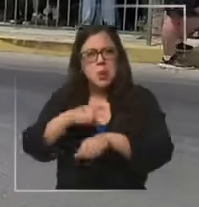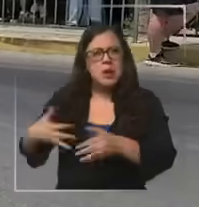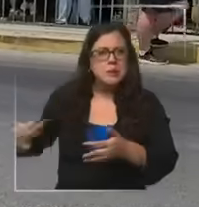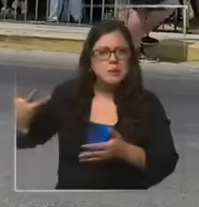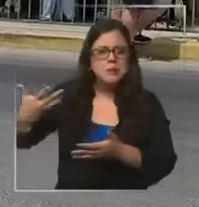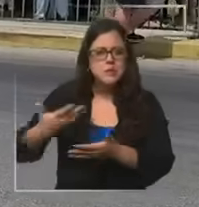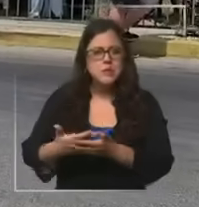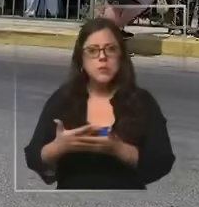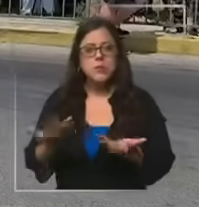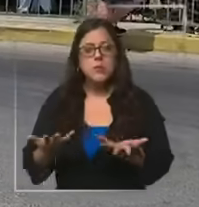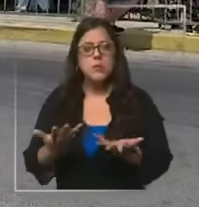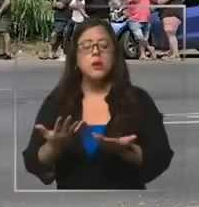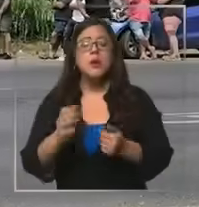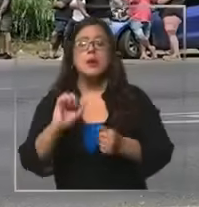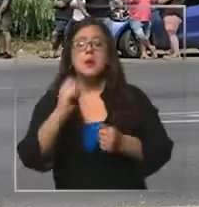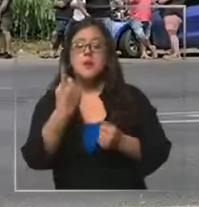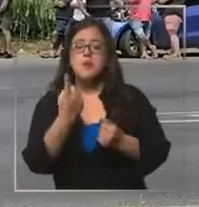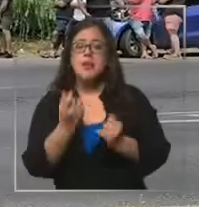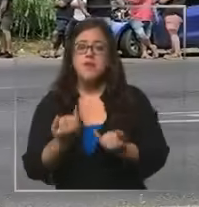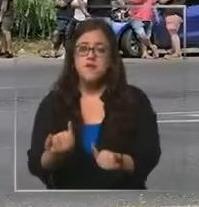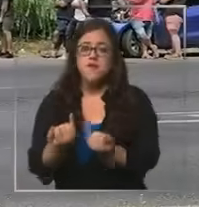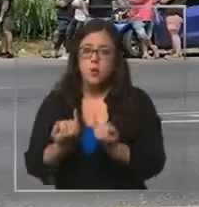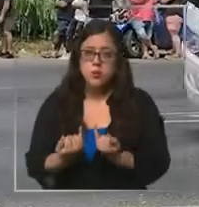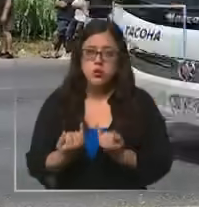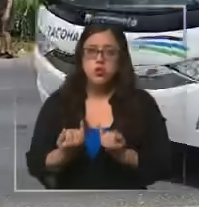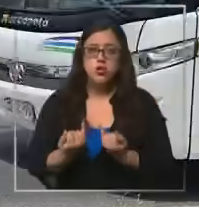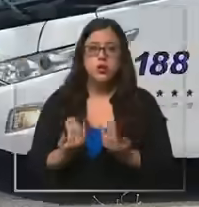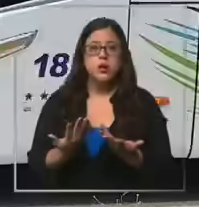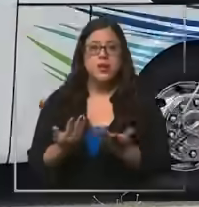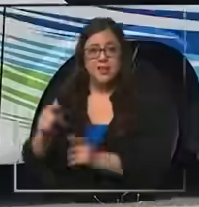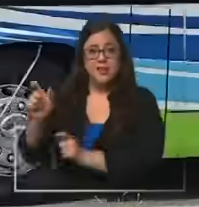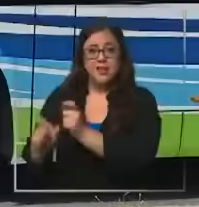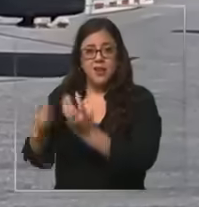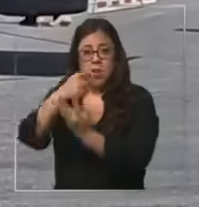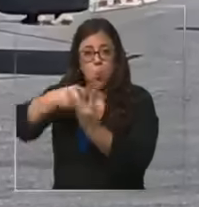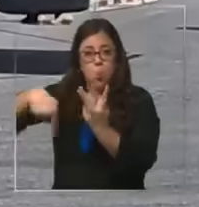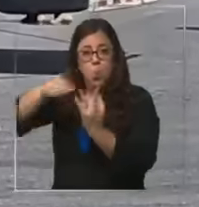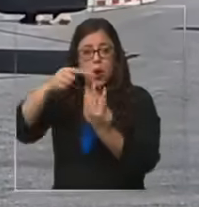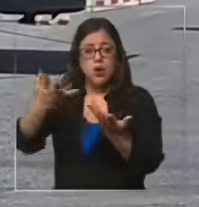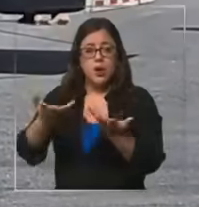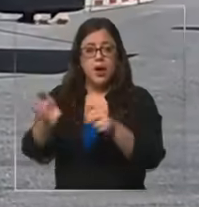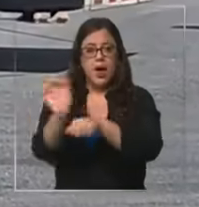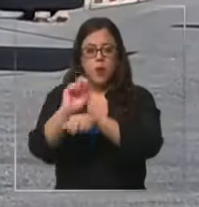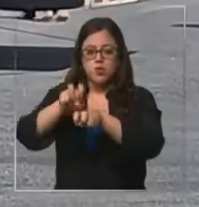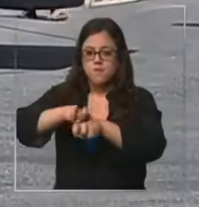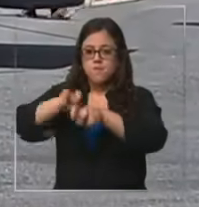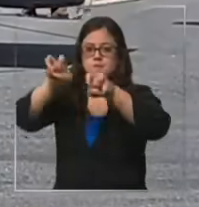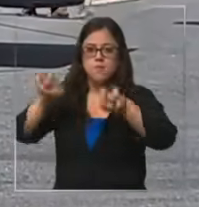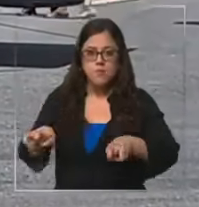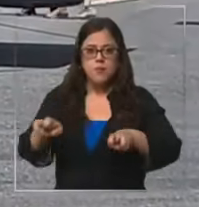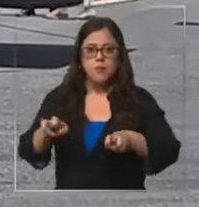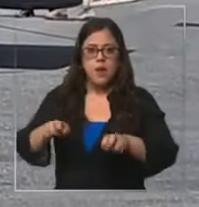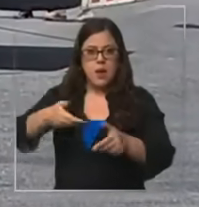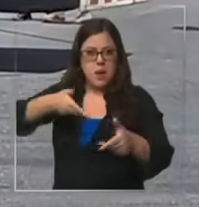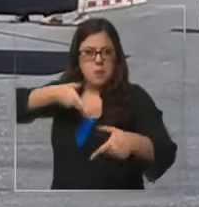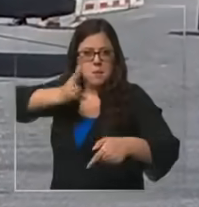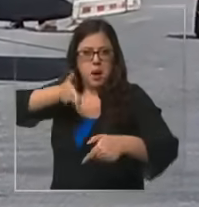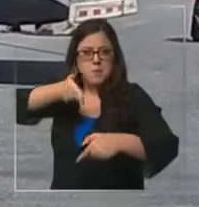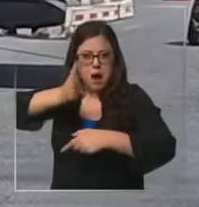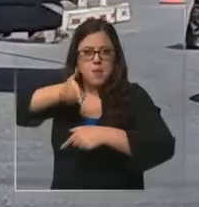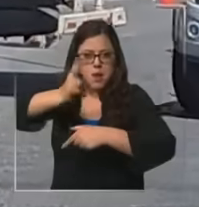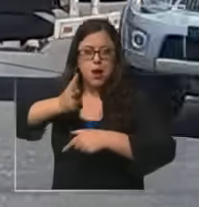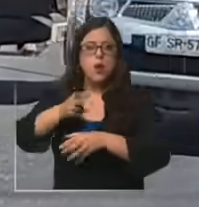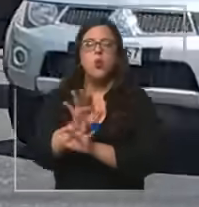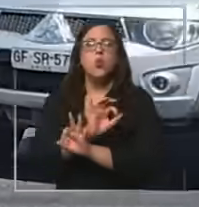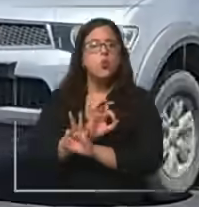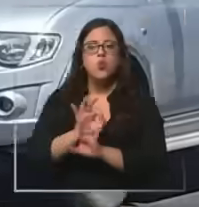porque los primeros antecedentes que se conocen es que estos sujetos se bajan desde el vehículo, básicamente disparando. En ningún